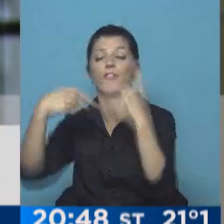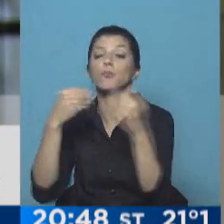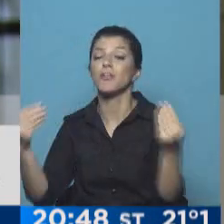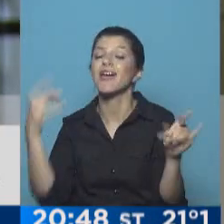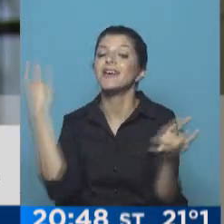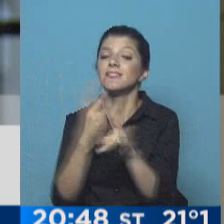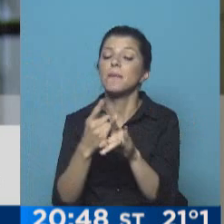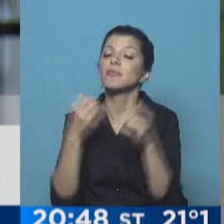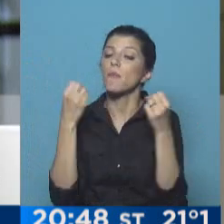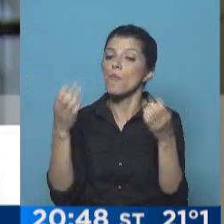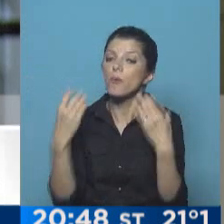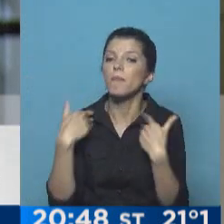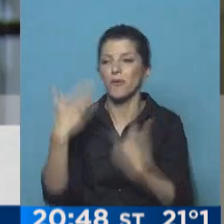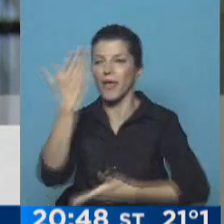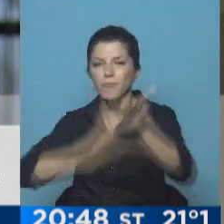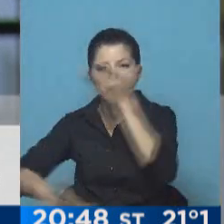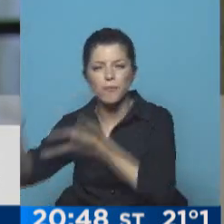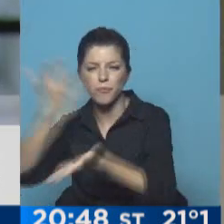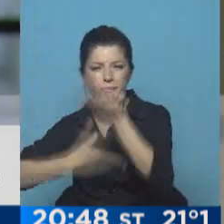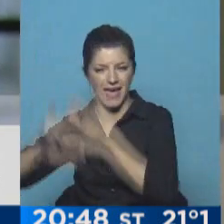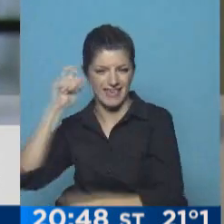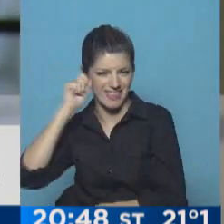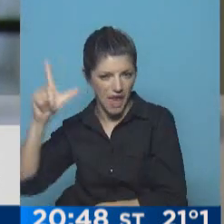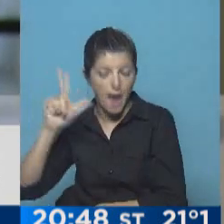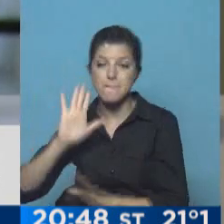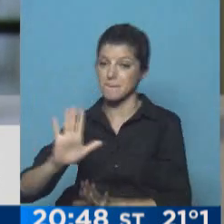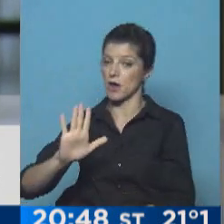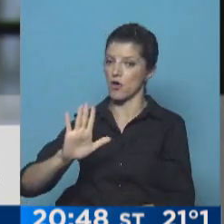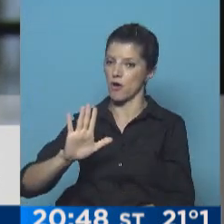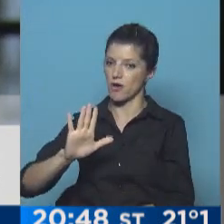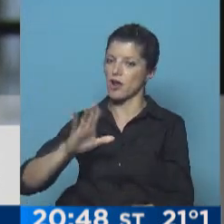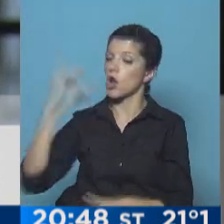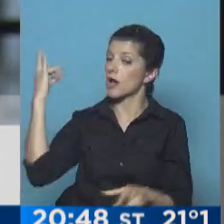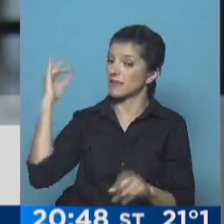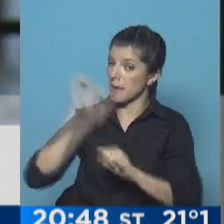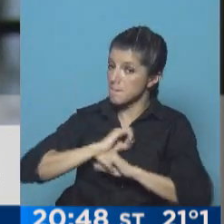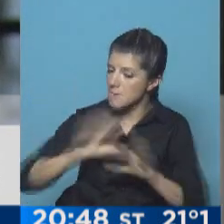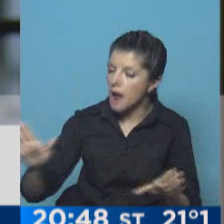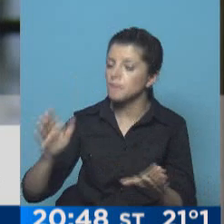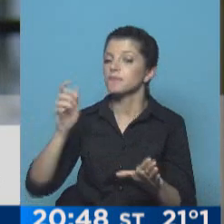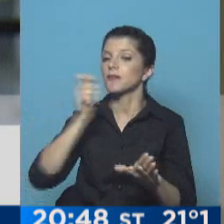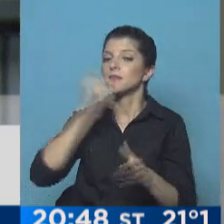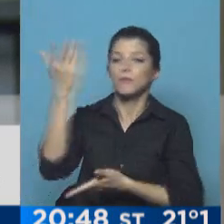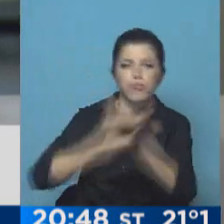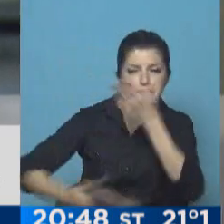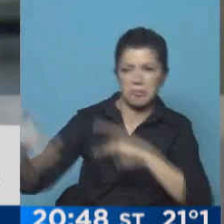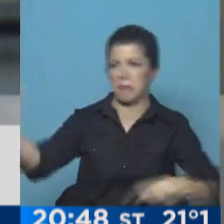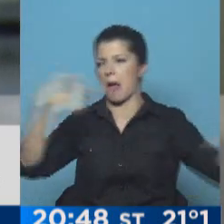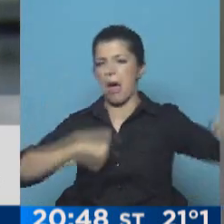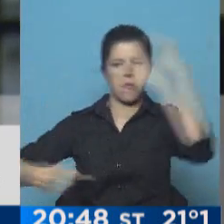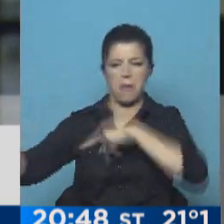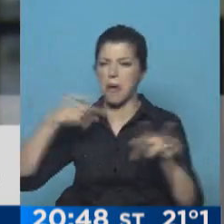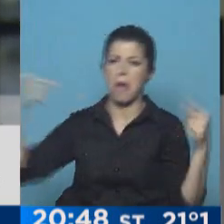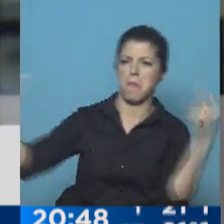es bueno intercambiar ideas lo que nunca es bueno es intercambiar agravios